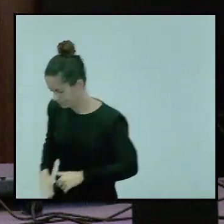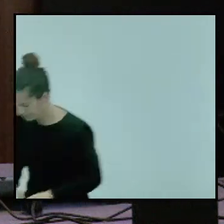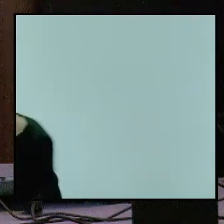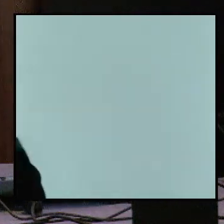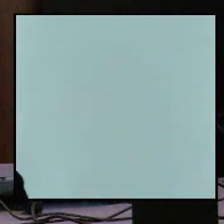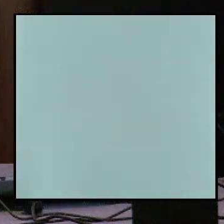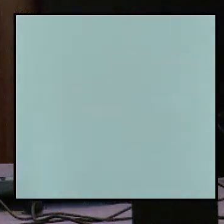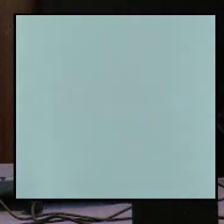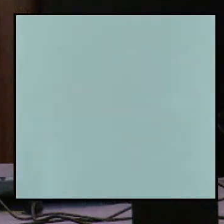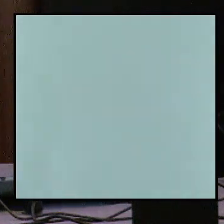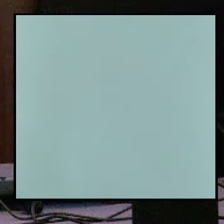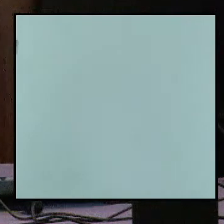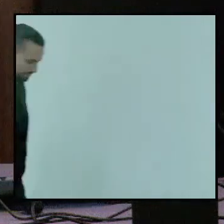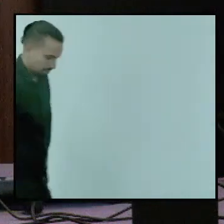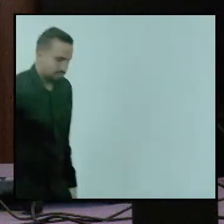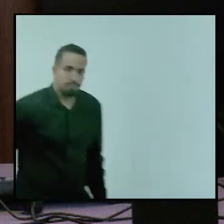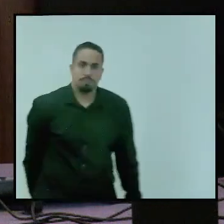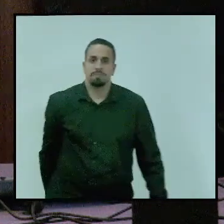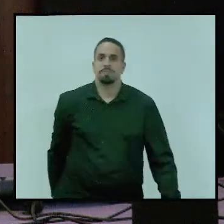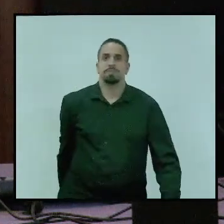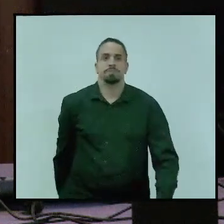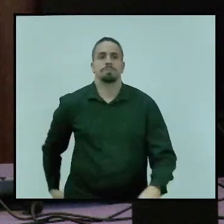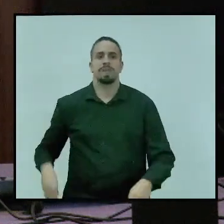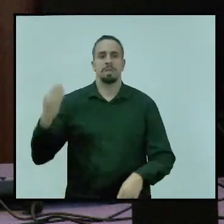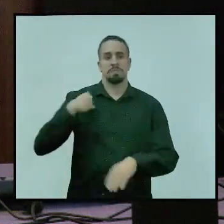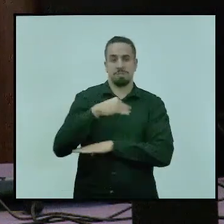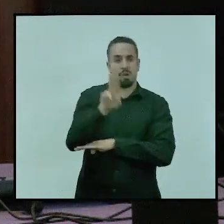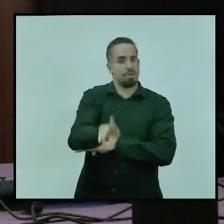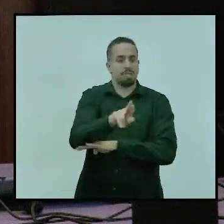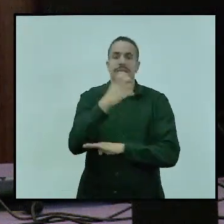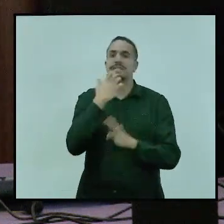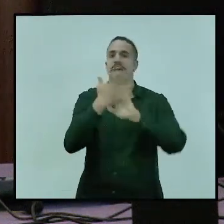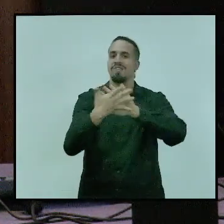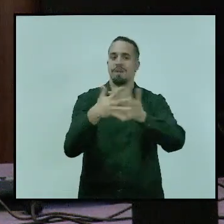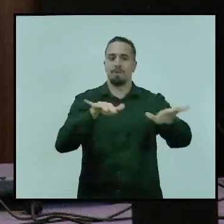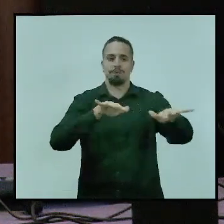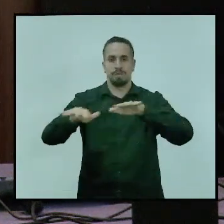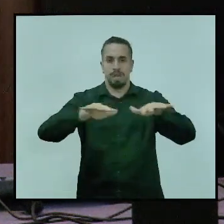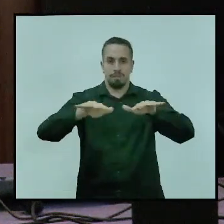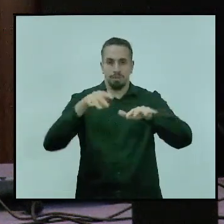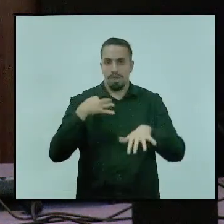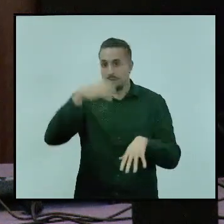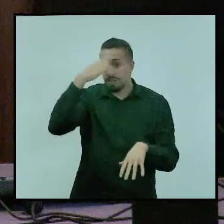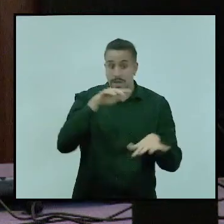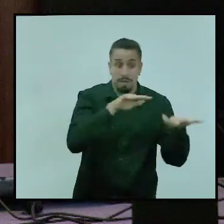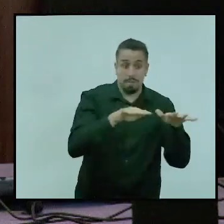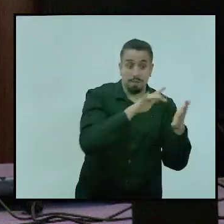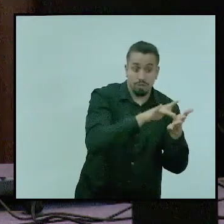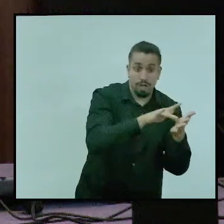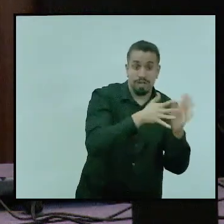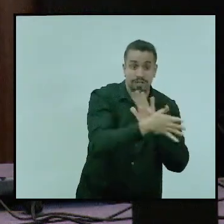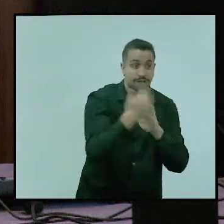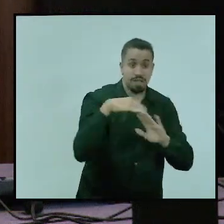En cuanto a las réplicas, cuando trabajemos con terremotos hay que tener en cuenta que haya ocurrido ese terremoto no significa que haya